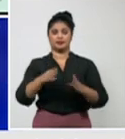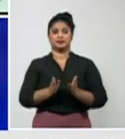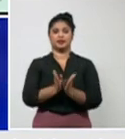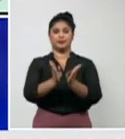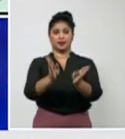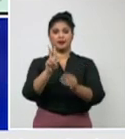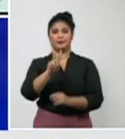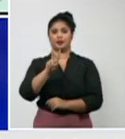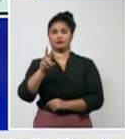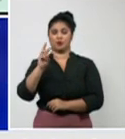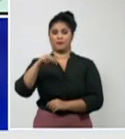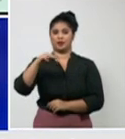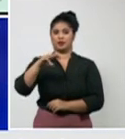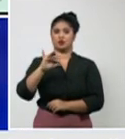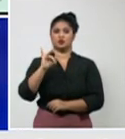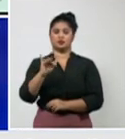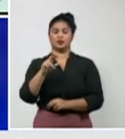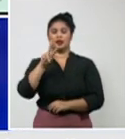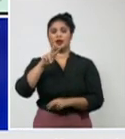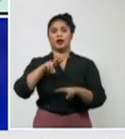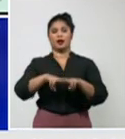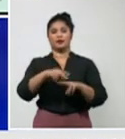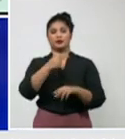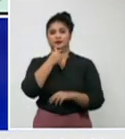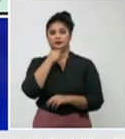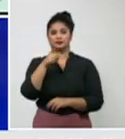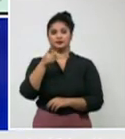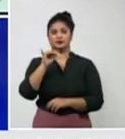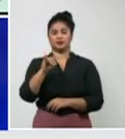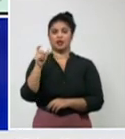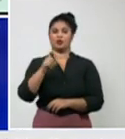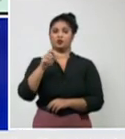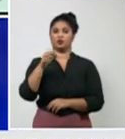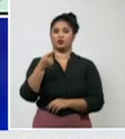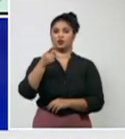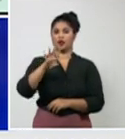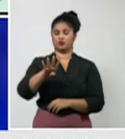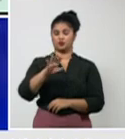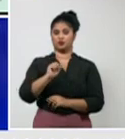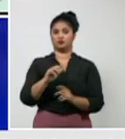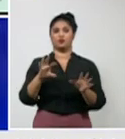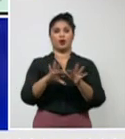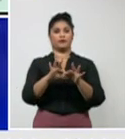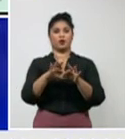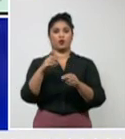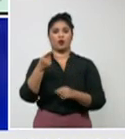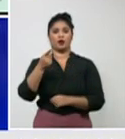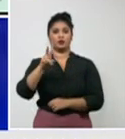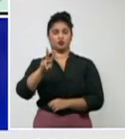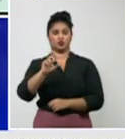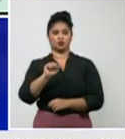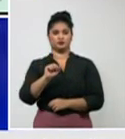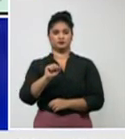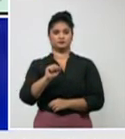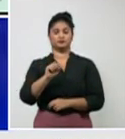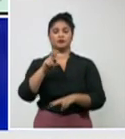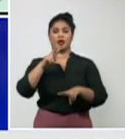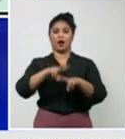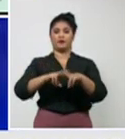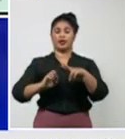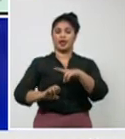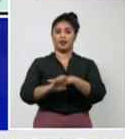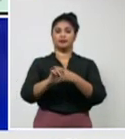Marianao 7, Habana Vieja 16, Cotorro 14, Guanabacoa 12, Habana del Este